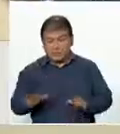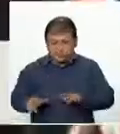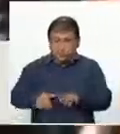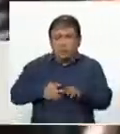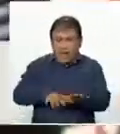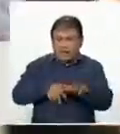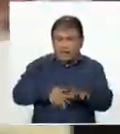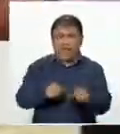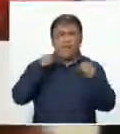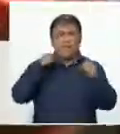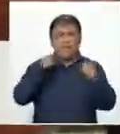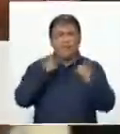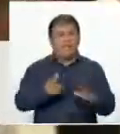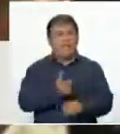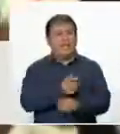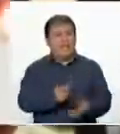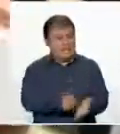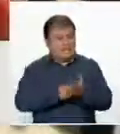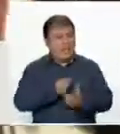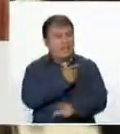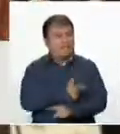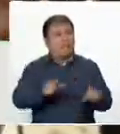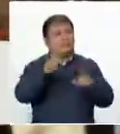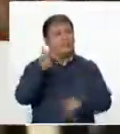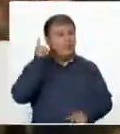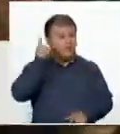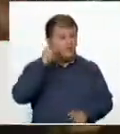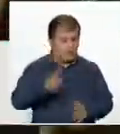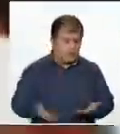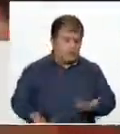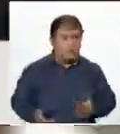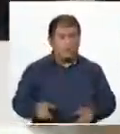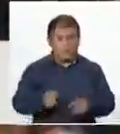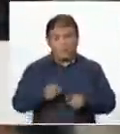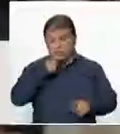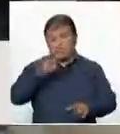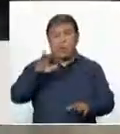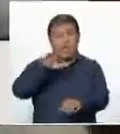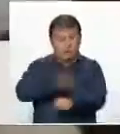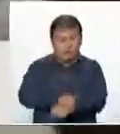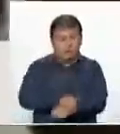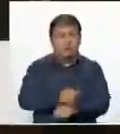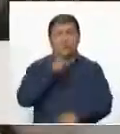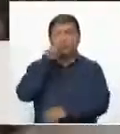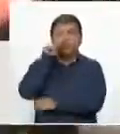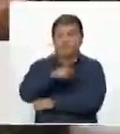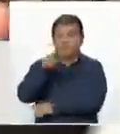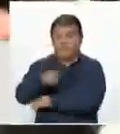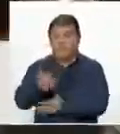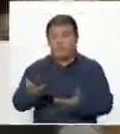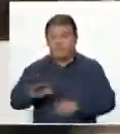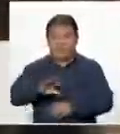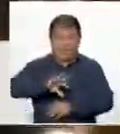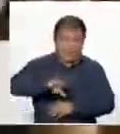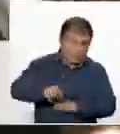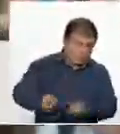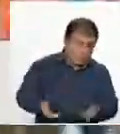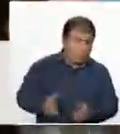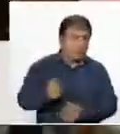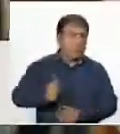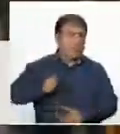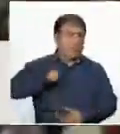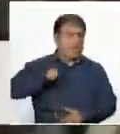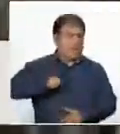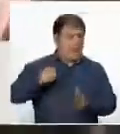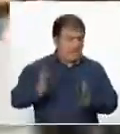para protestar y exigir la liberación de los líderes locales que dicen haber sido detenidos por denunciar casos de corrupción por parte de su